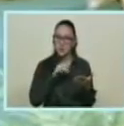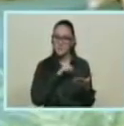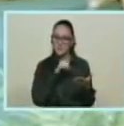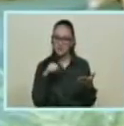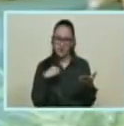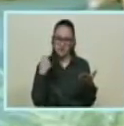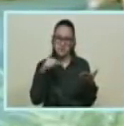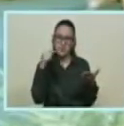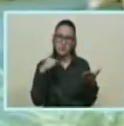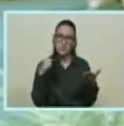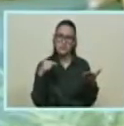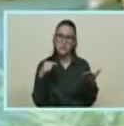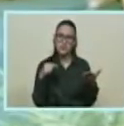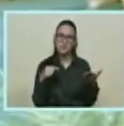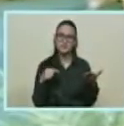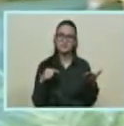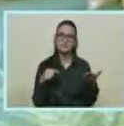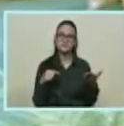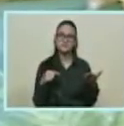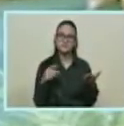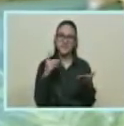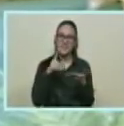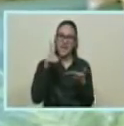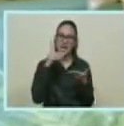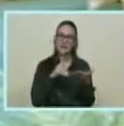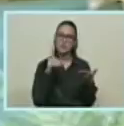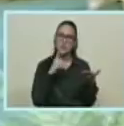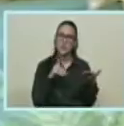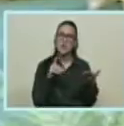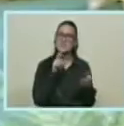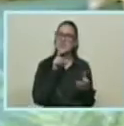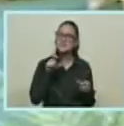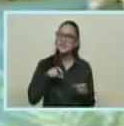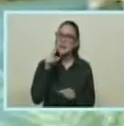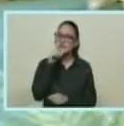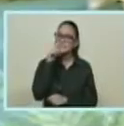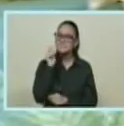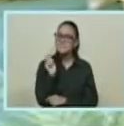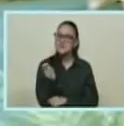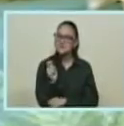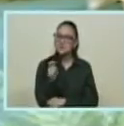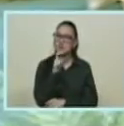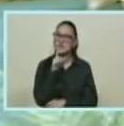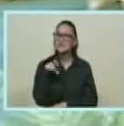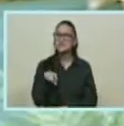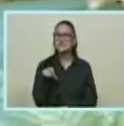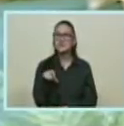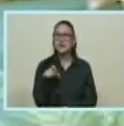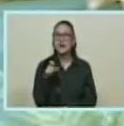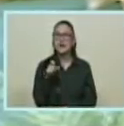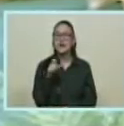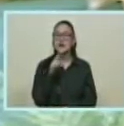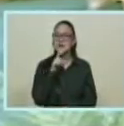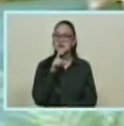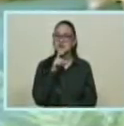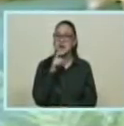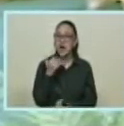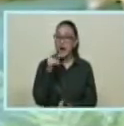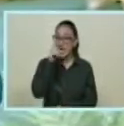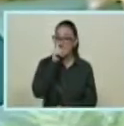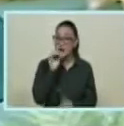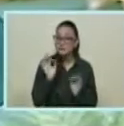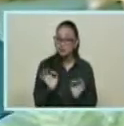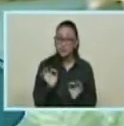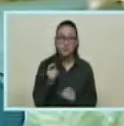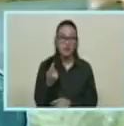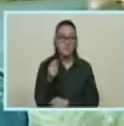y con los datos sabemos quién necesita la pensión, quién reúne las condiciones